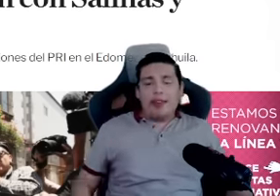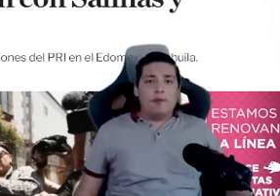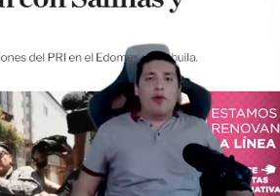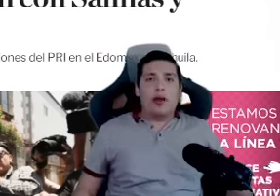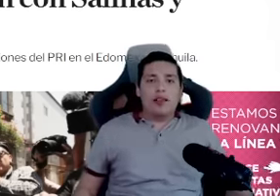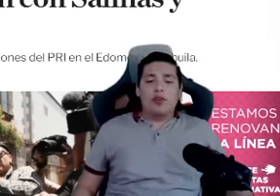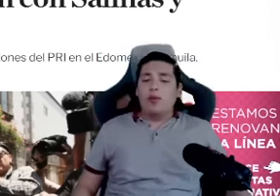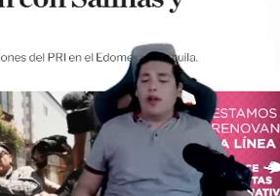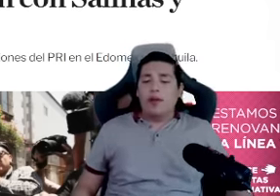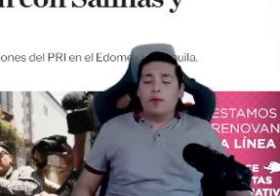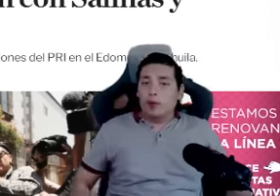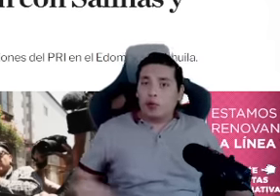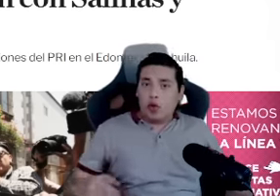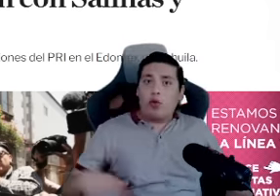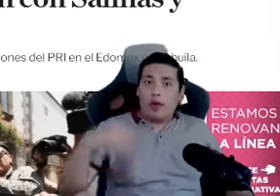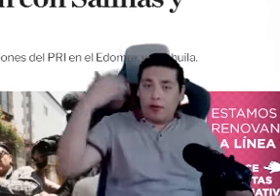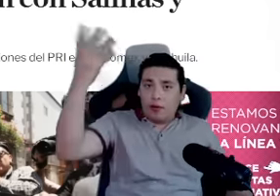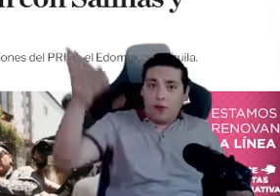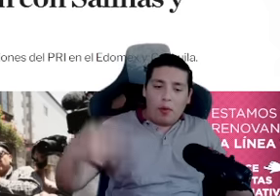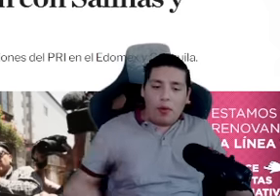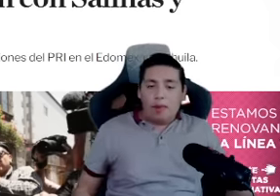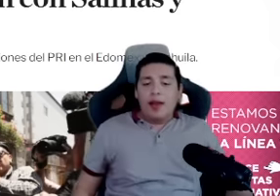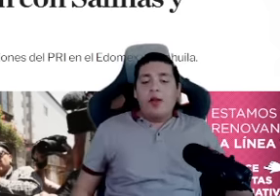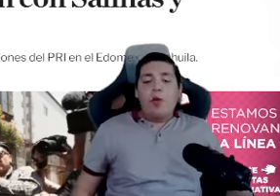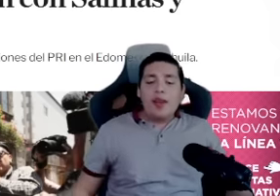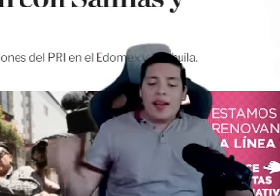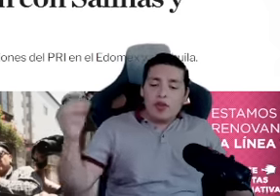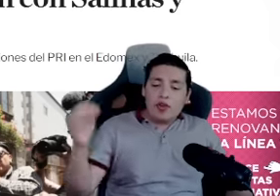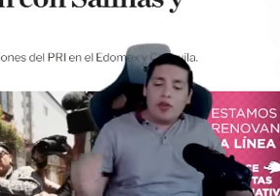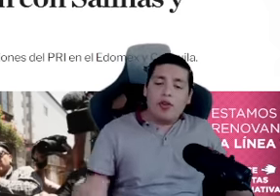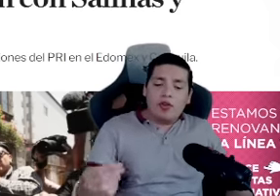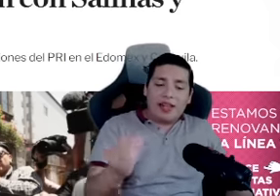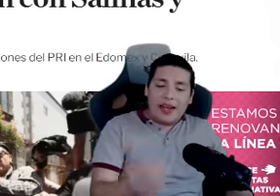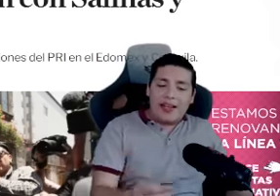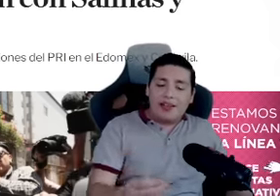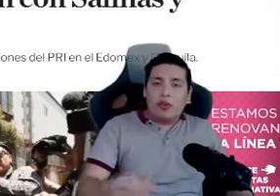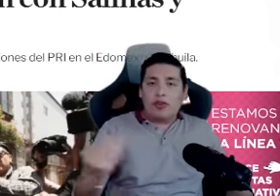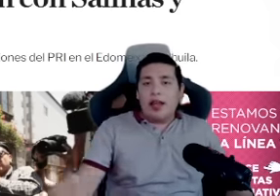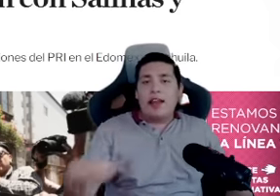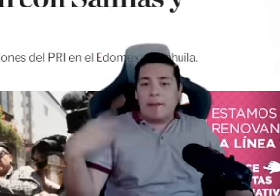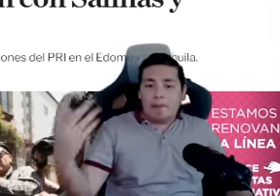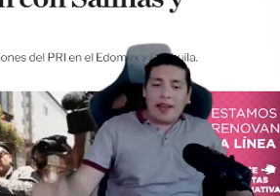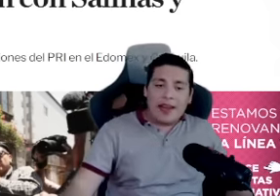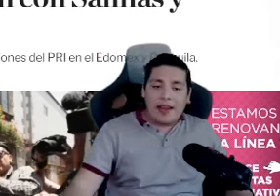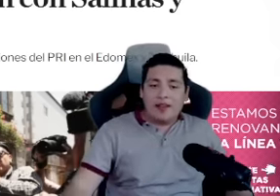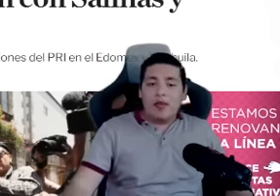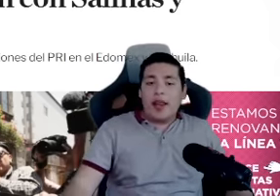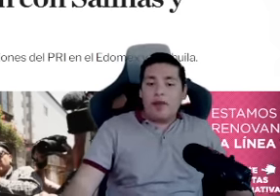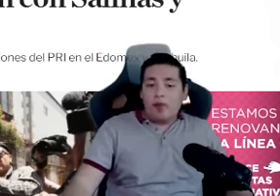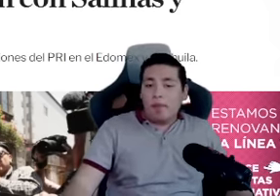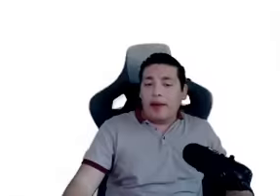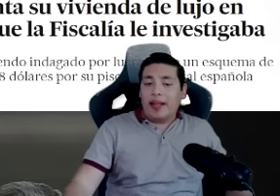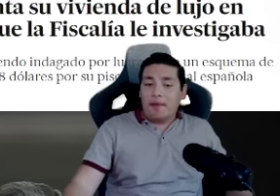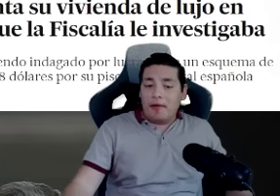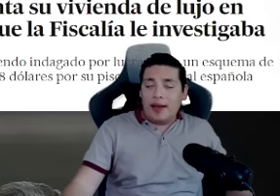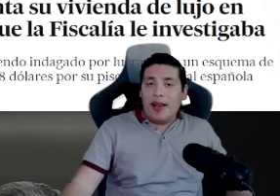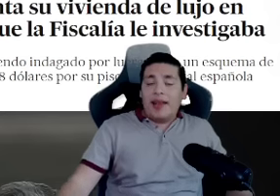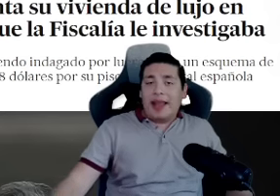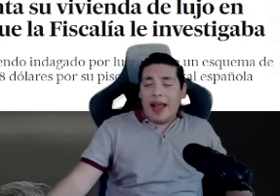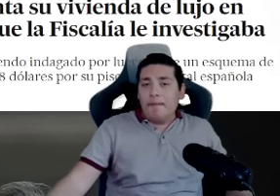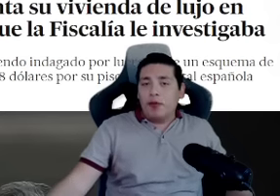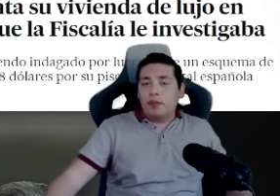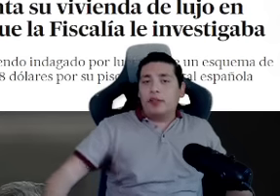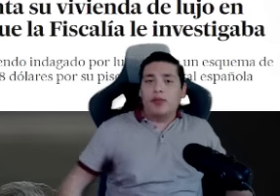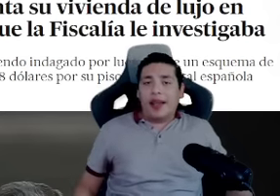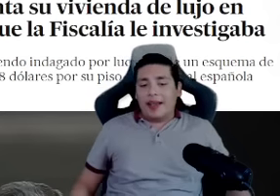por nada tampoco alito Moreno buscó cuando se fue a Europa una reunión con Salinas de Gortari y Peña Nieto en Europa que viven